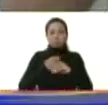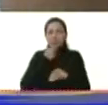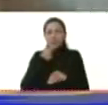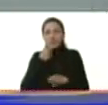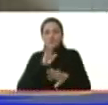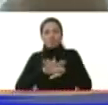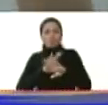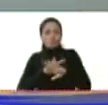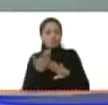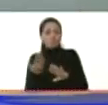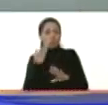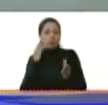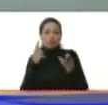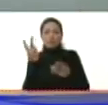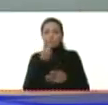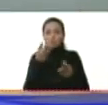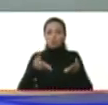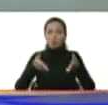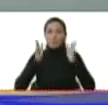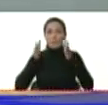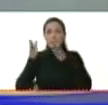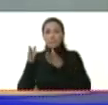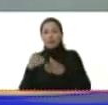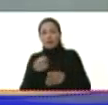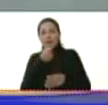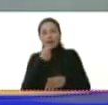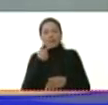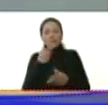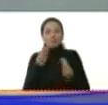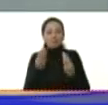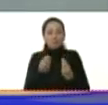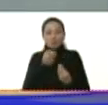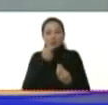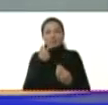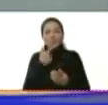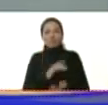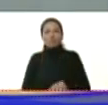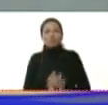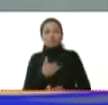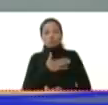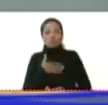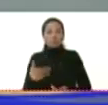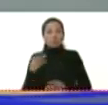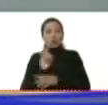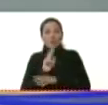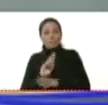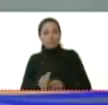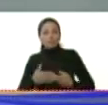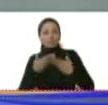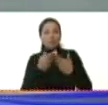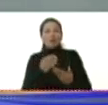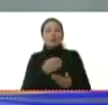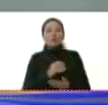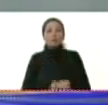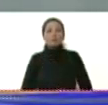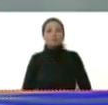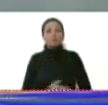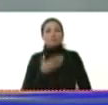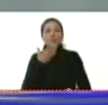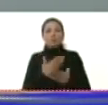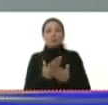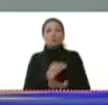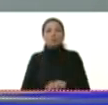porque tiene dos pisos, son unos townhouse y quedaron muy, muy bonitos. Yo quiero rápidamente entregarle, gracias